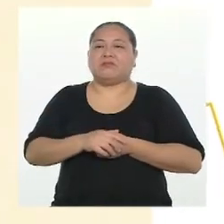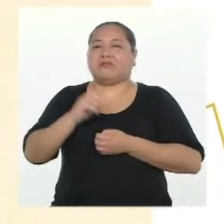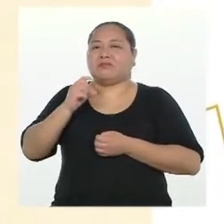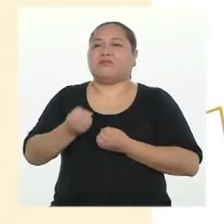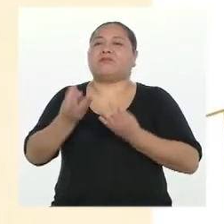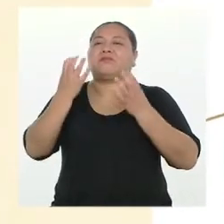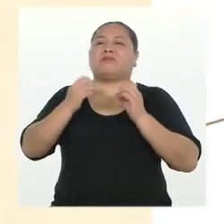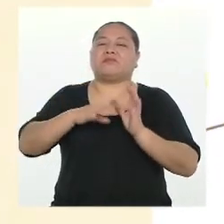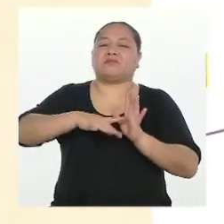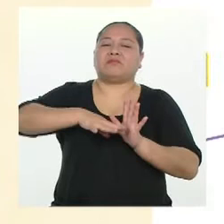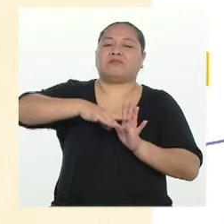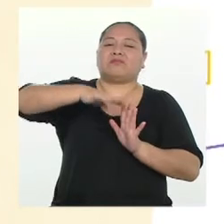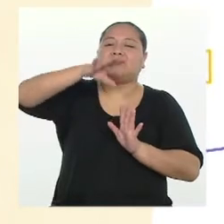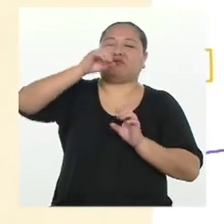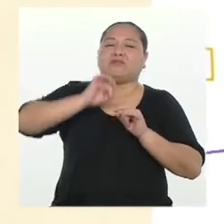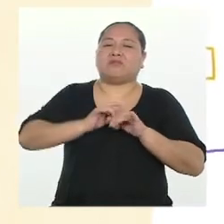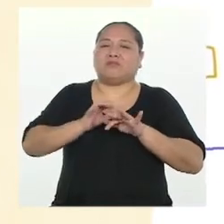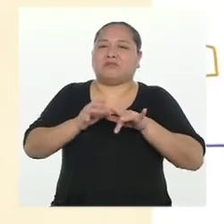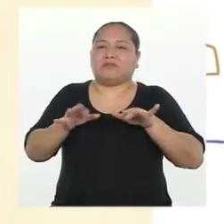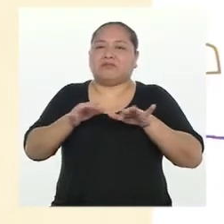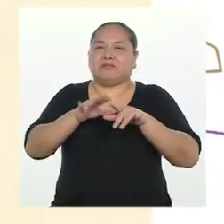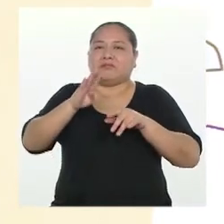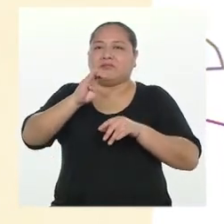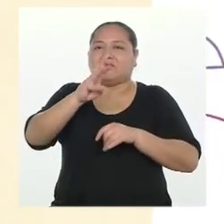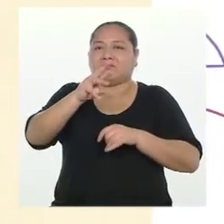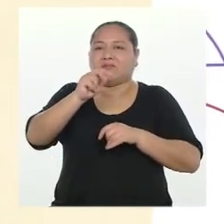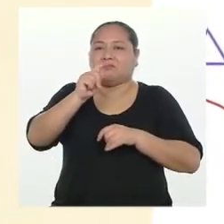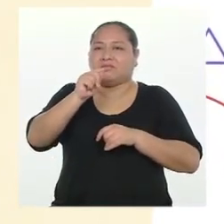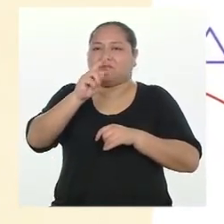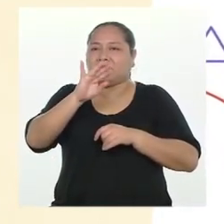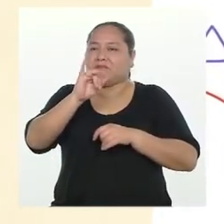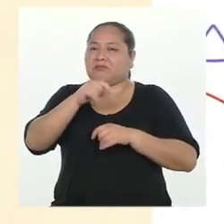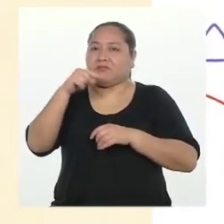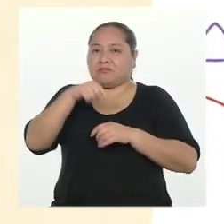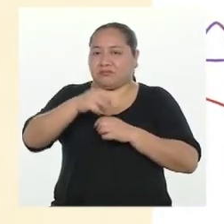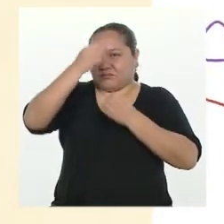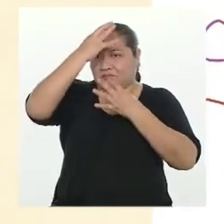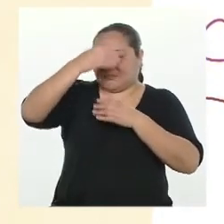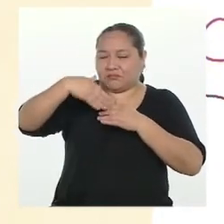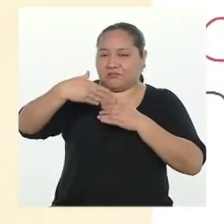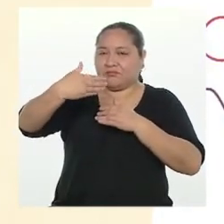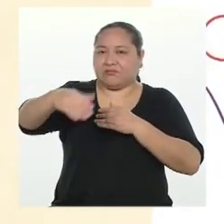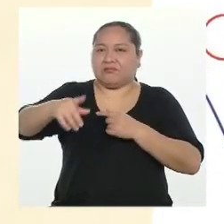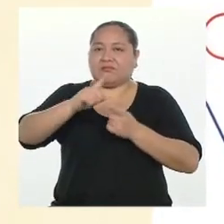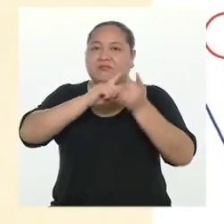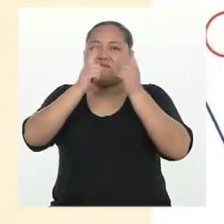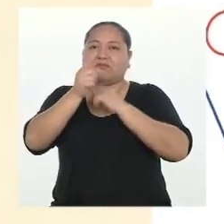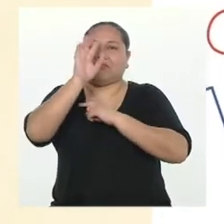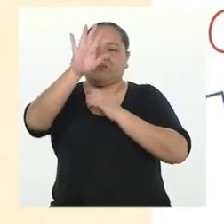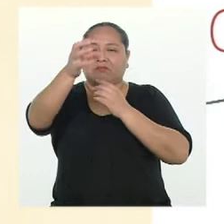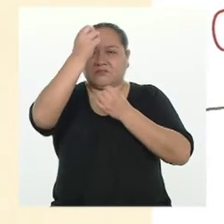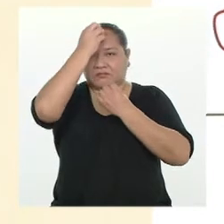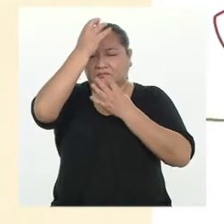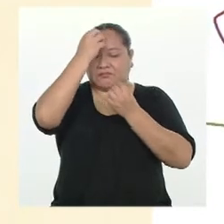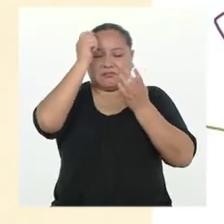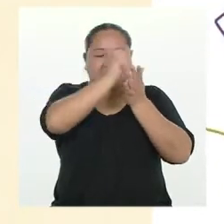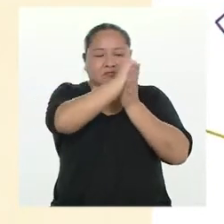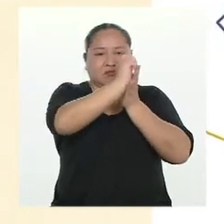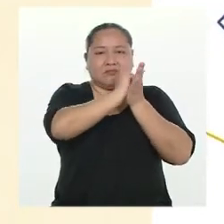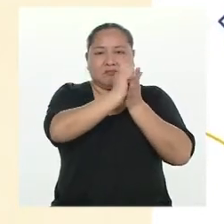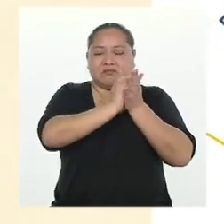la cantidad de colonias de bacterias? Estos datos posteriormente se convertirán en tu información